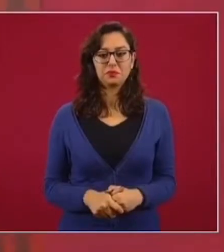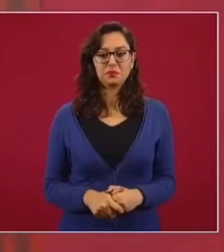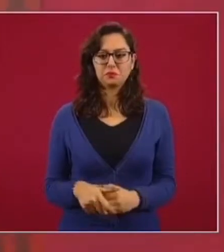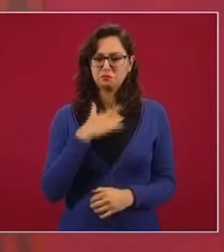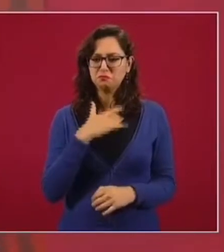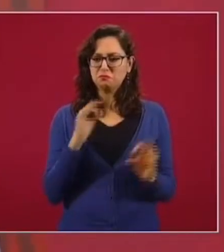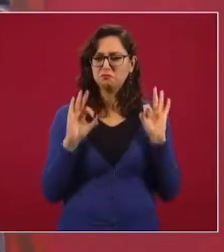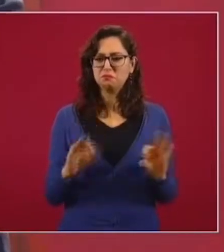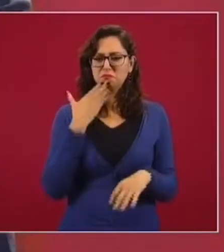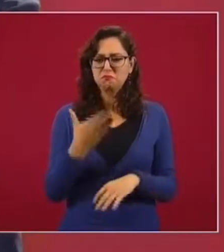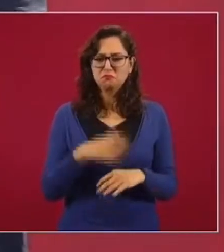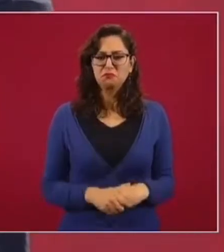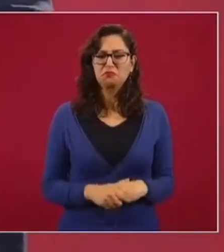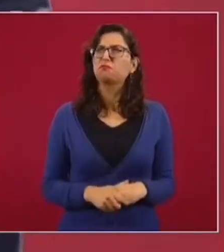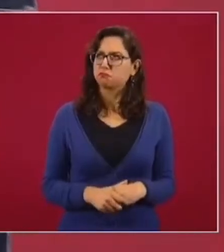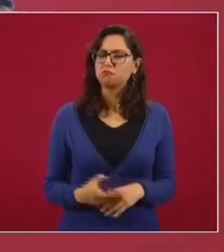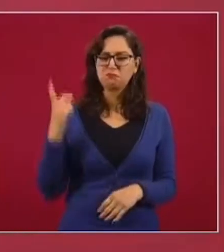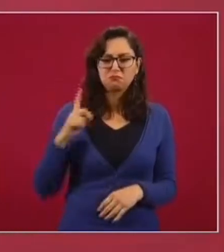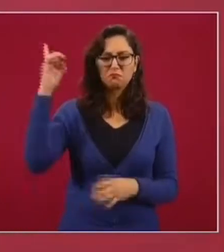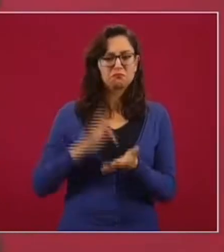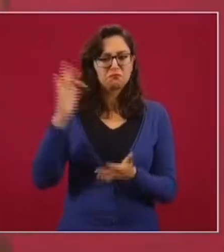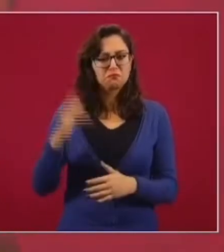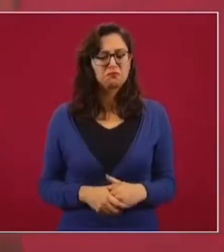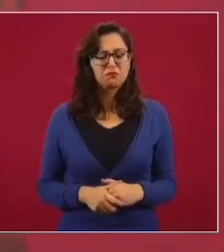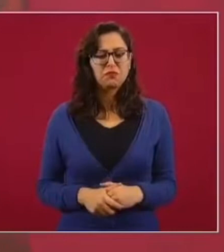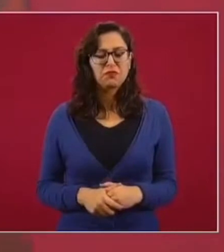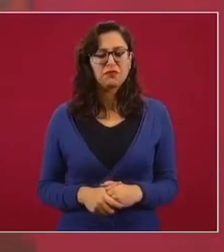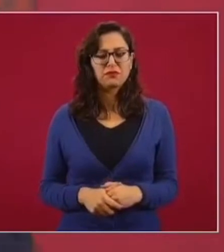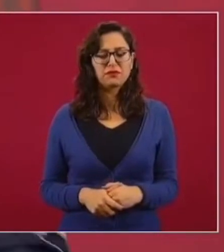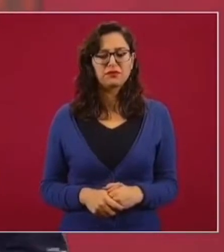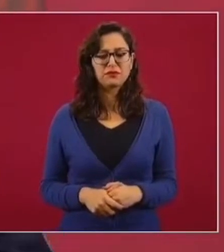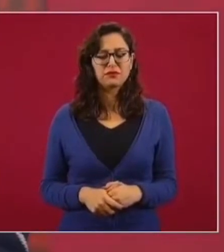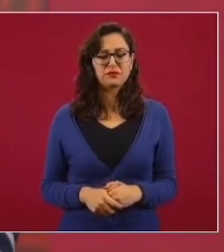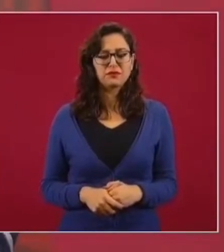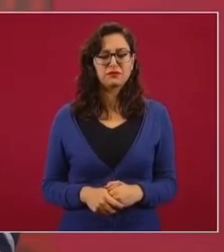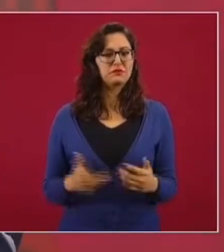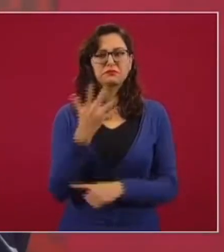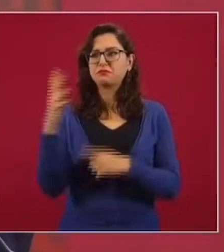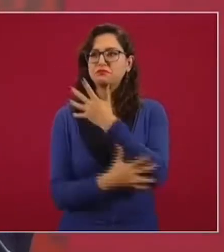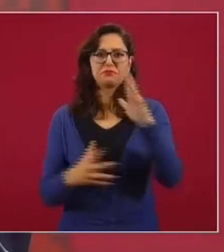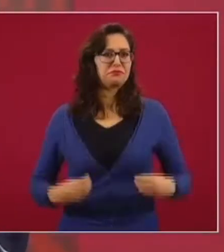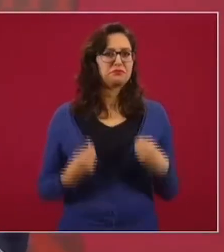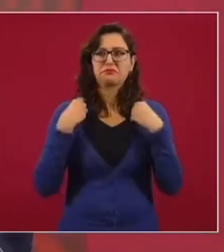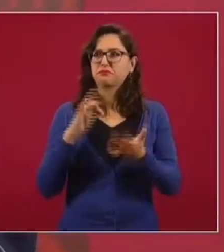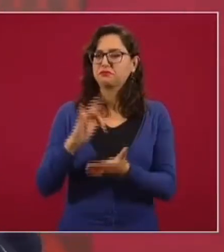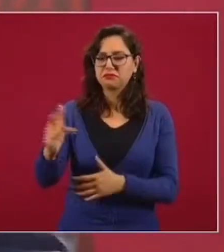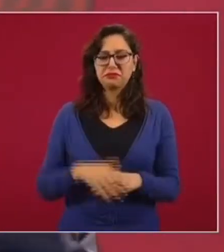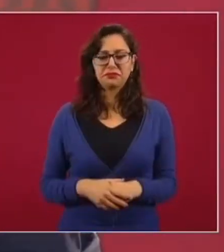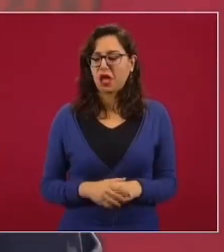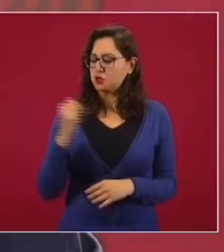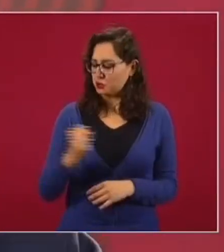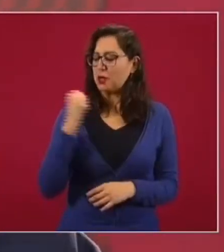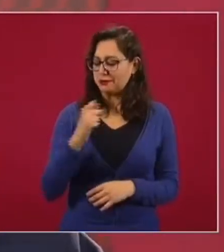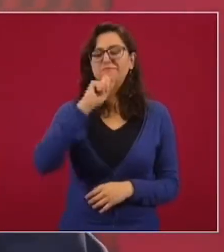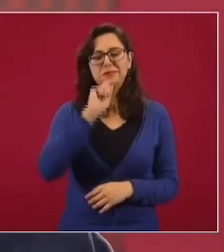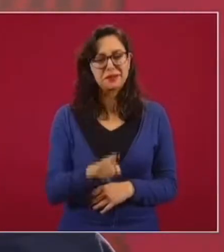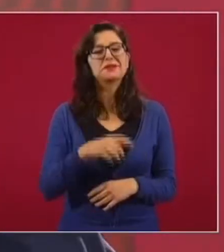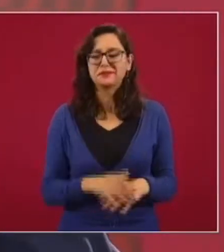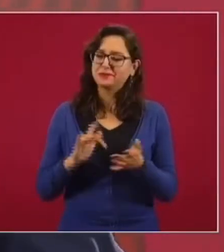Estoy bien, gracias al Creador, a la naturaleza y a la suerte, que también